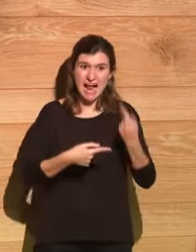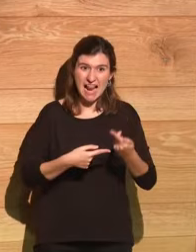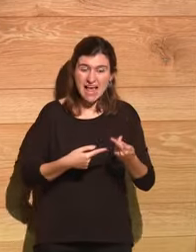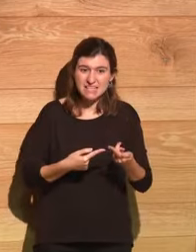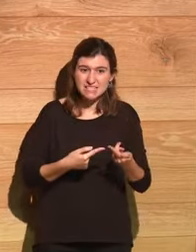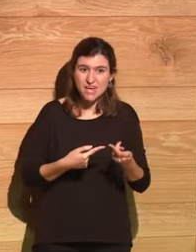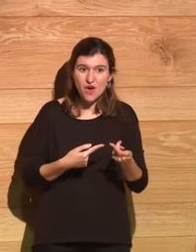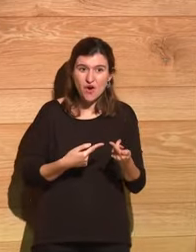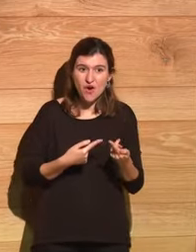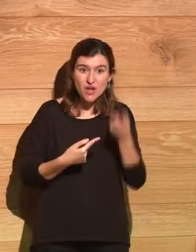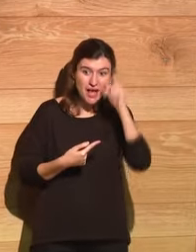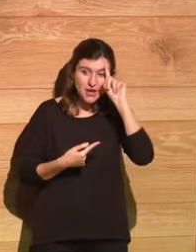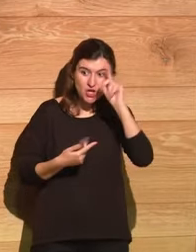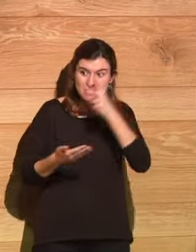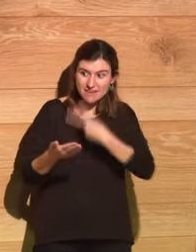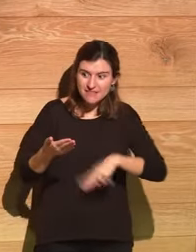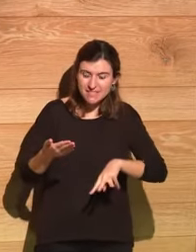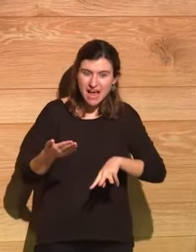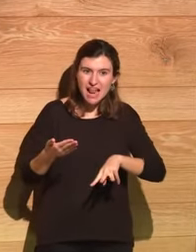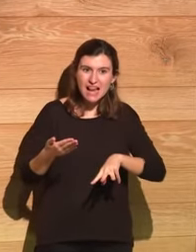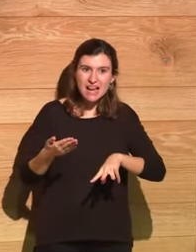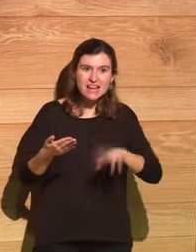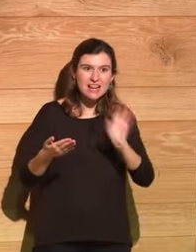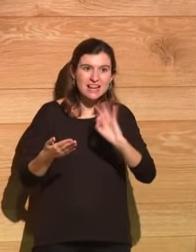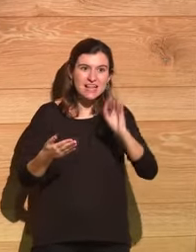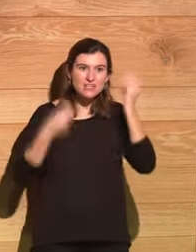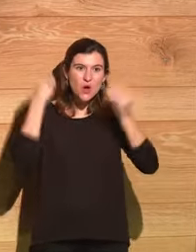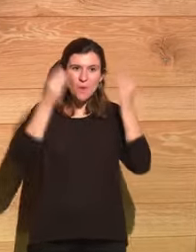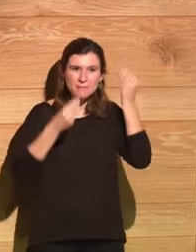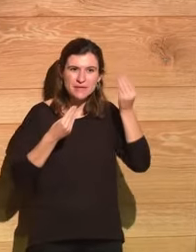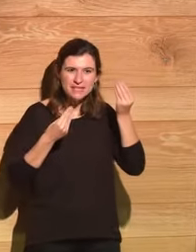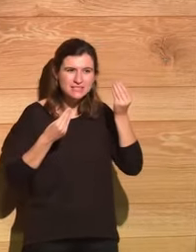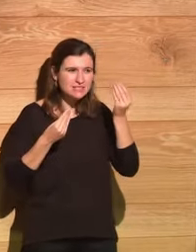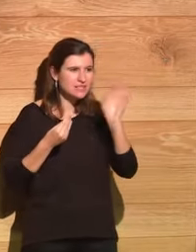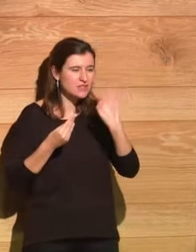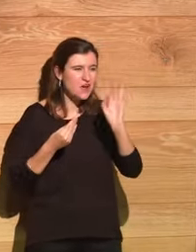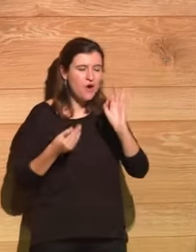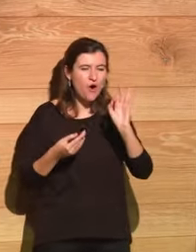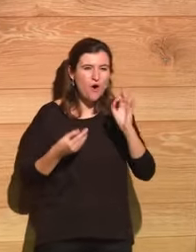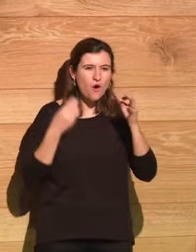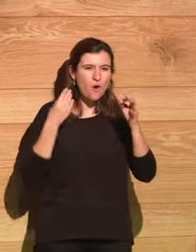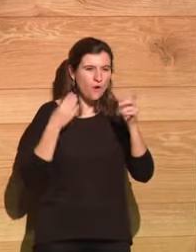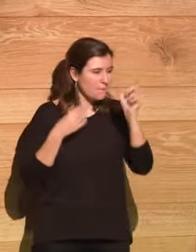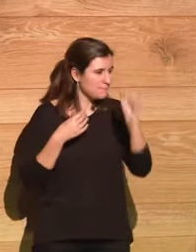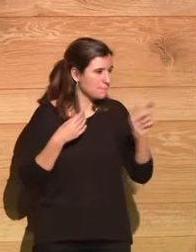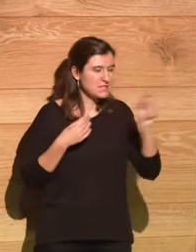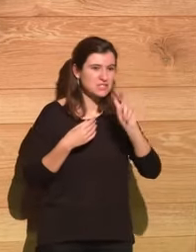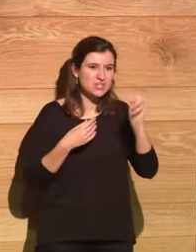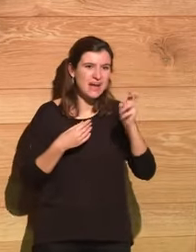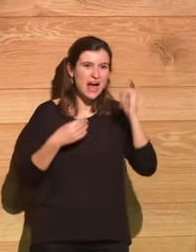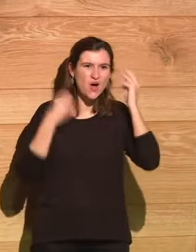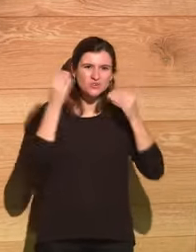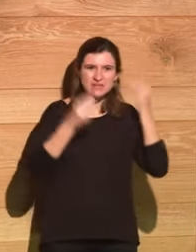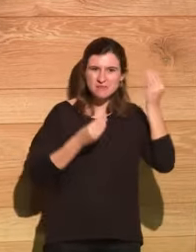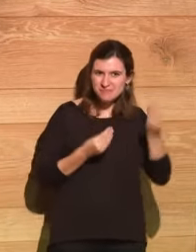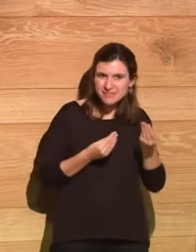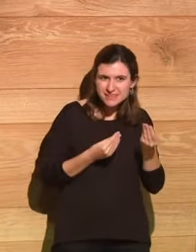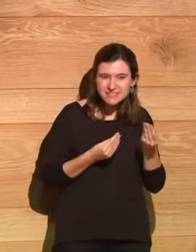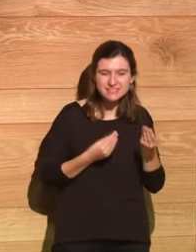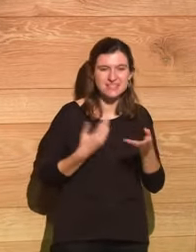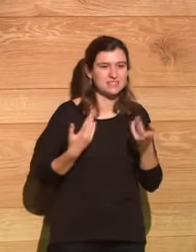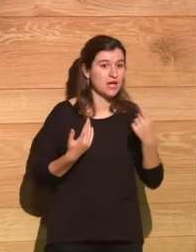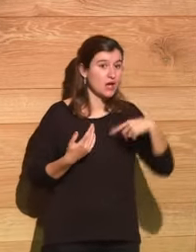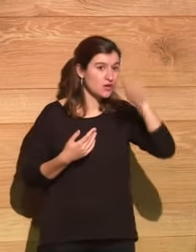está leyendo, si está pensando por sí misma o está pensando por lo que ha leído de otros, ¿no? A